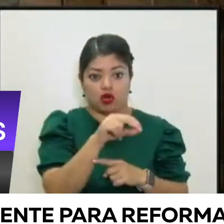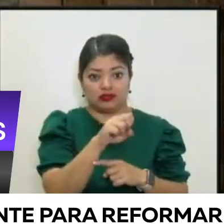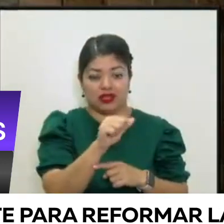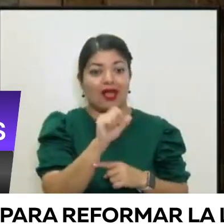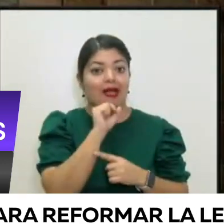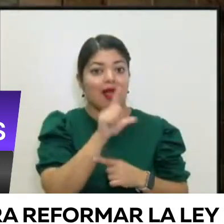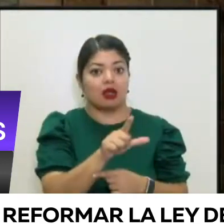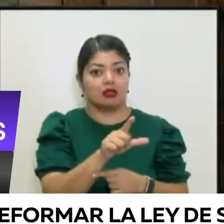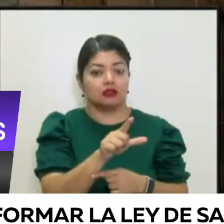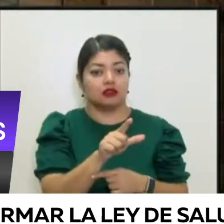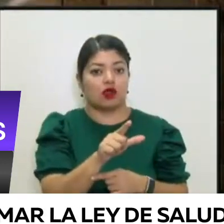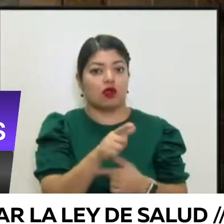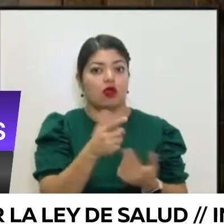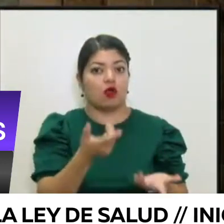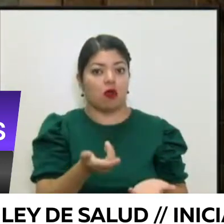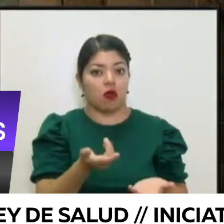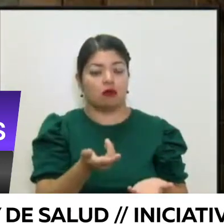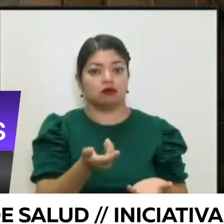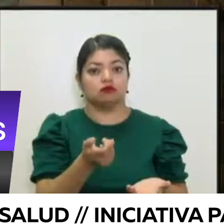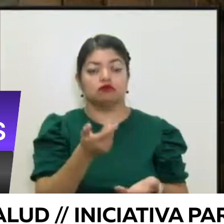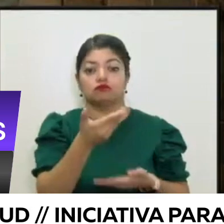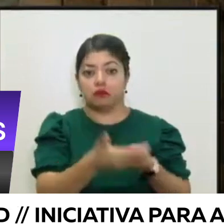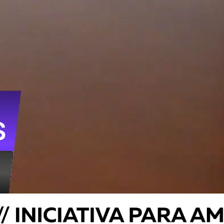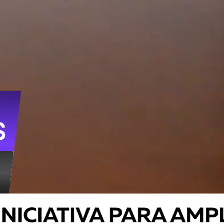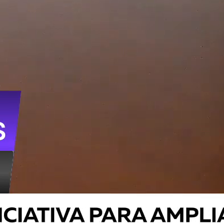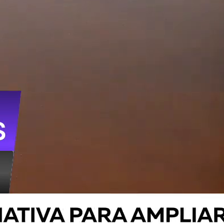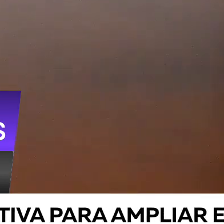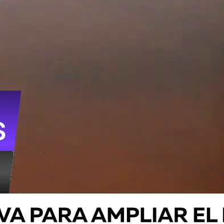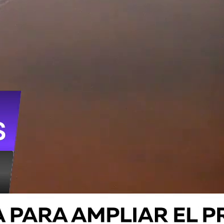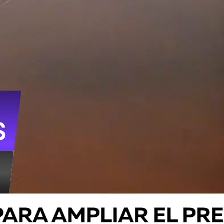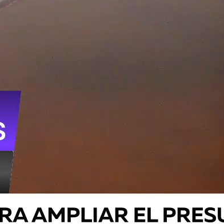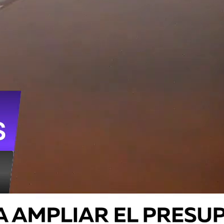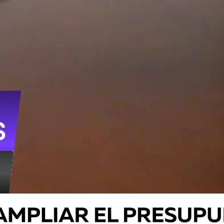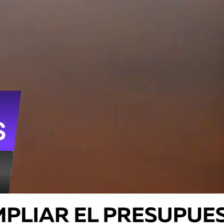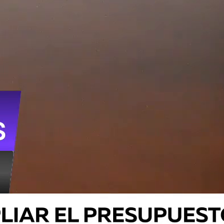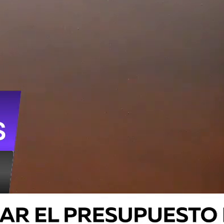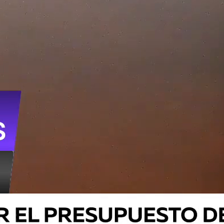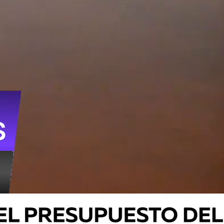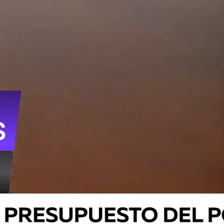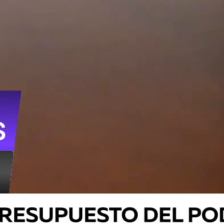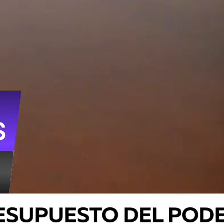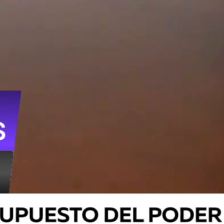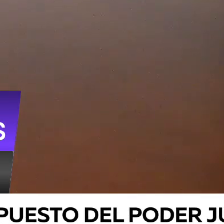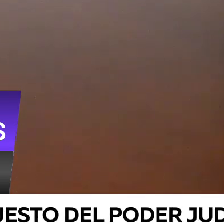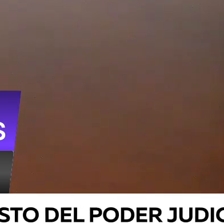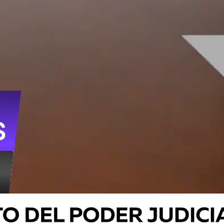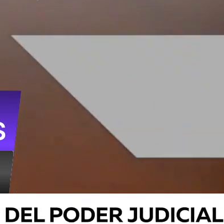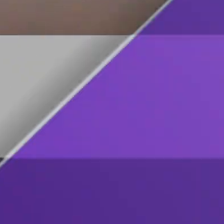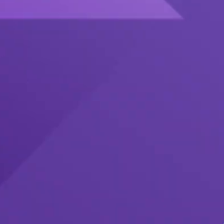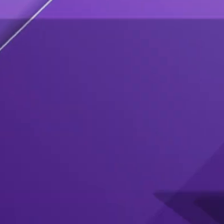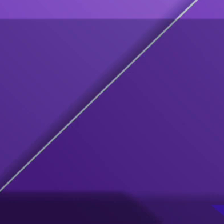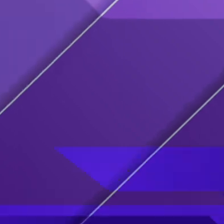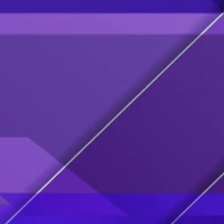en el próximo presupuesto 2024, aumenten recursos para la adquisición de la leche nacional, para que con esto aumente el volumen de compra y de